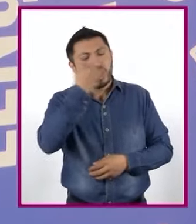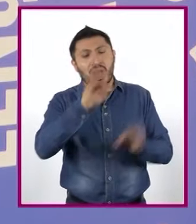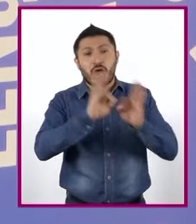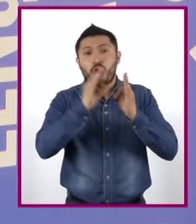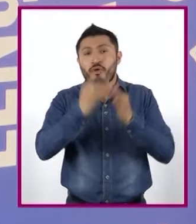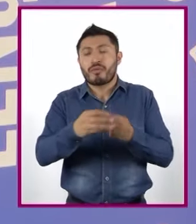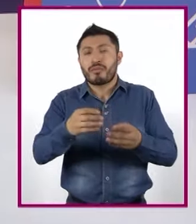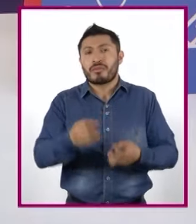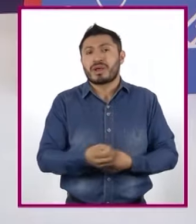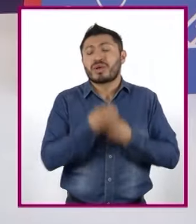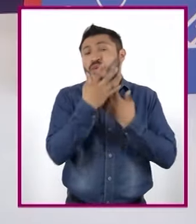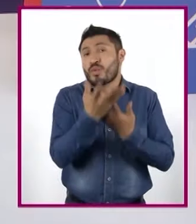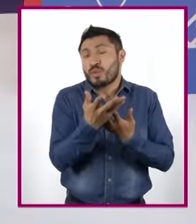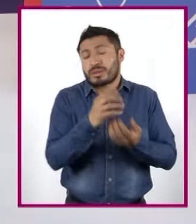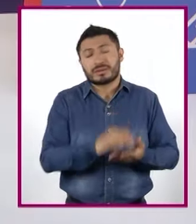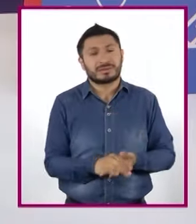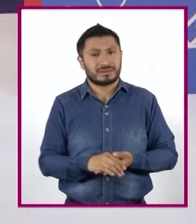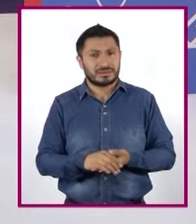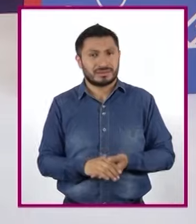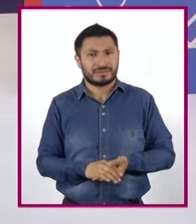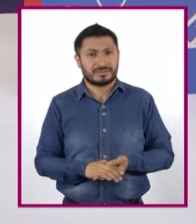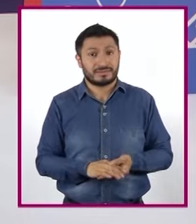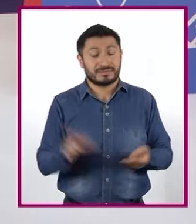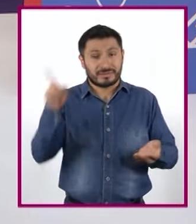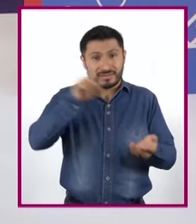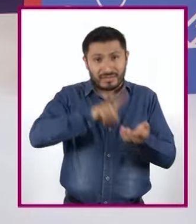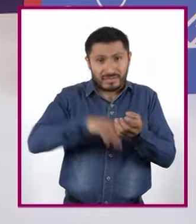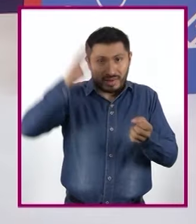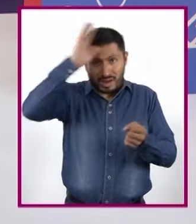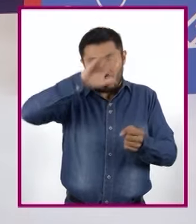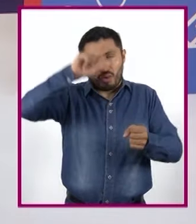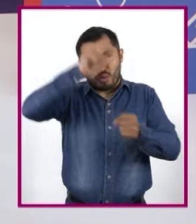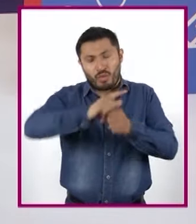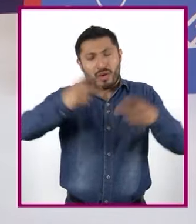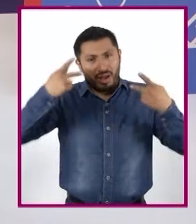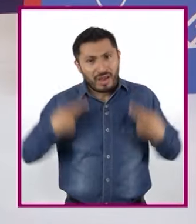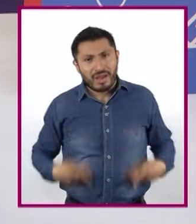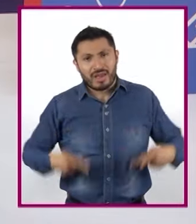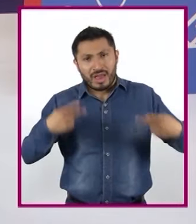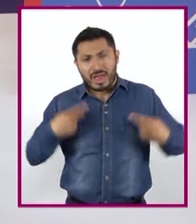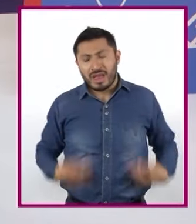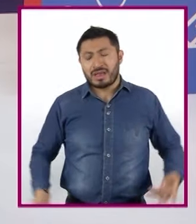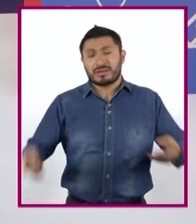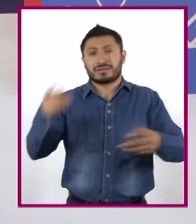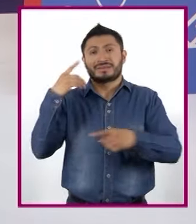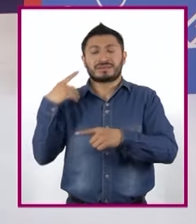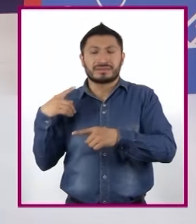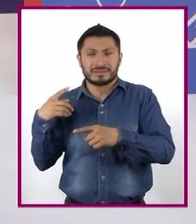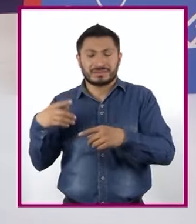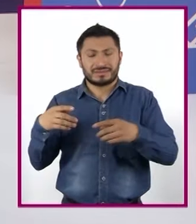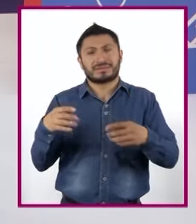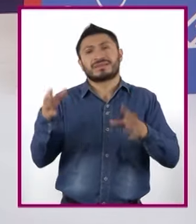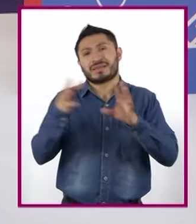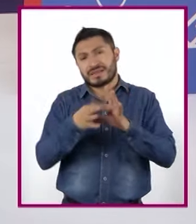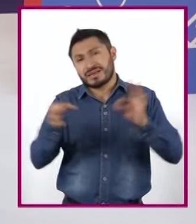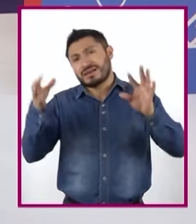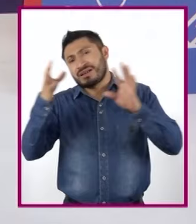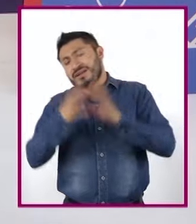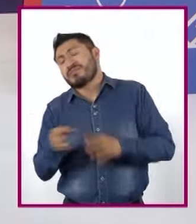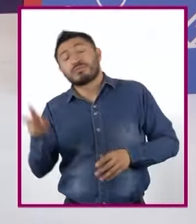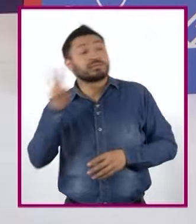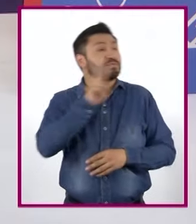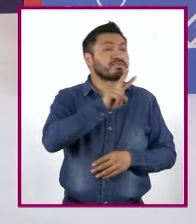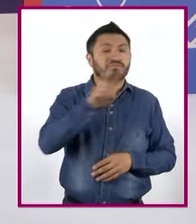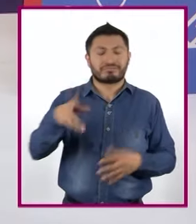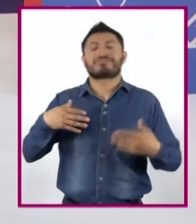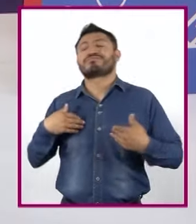hablarla. Es mediante la cultura que cada persona se explica y entiende el mundo que lo rodea, se hace parte de